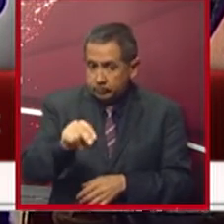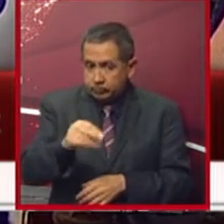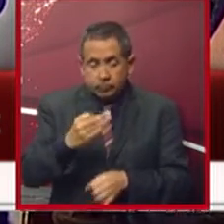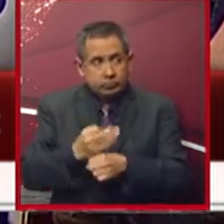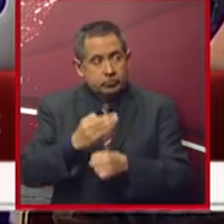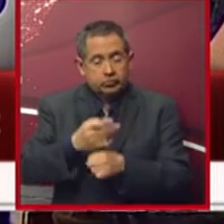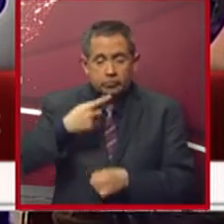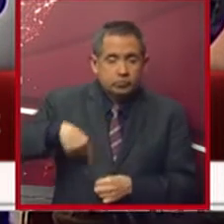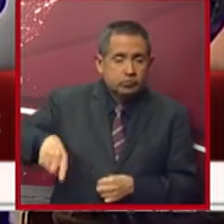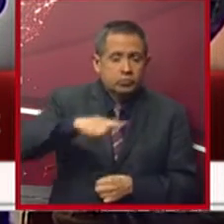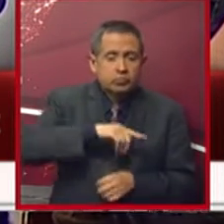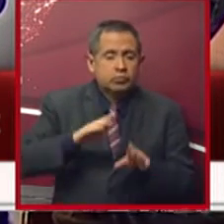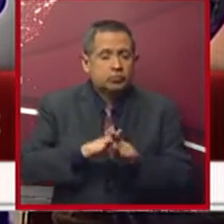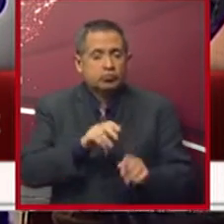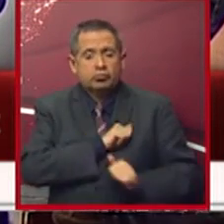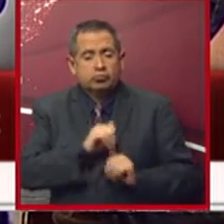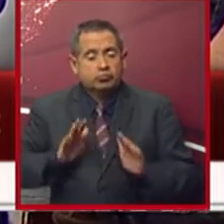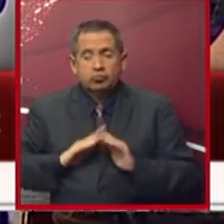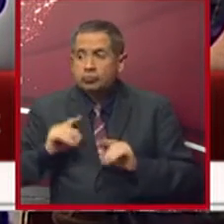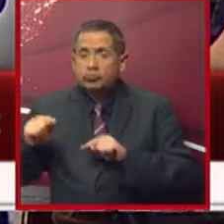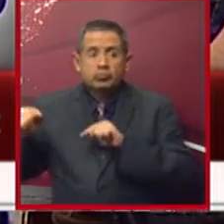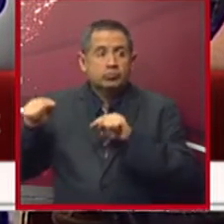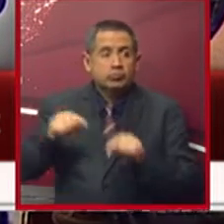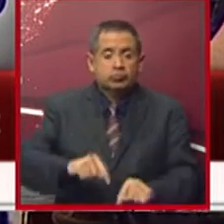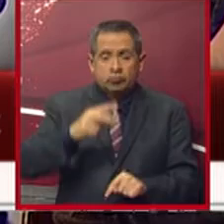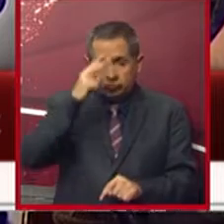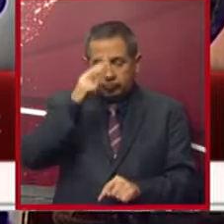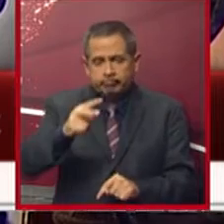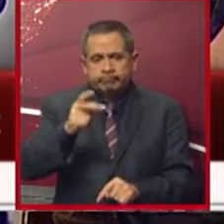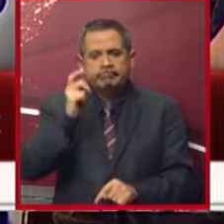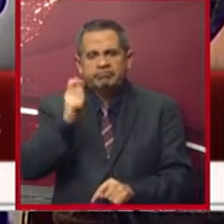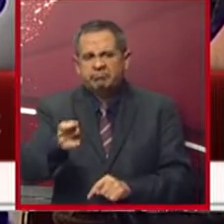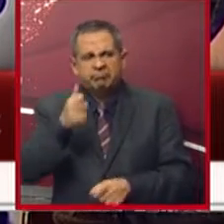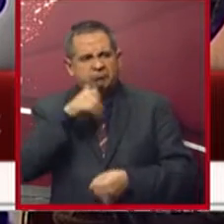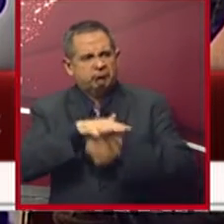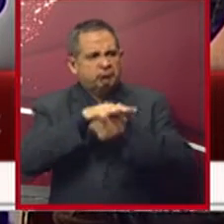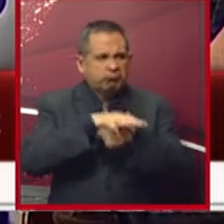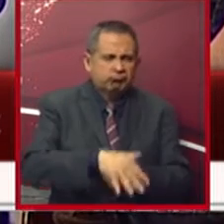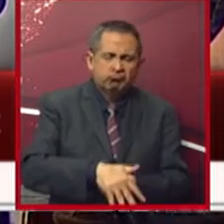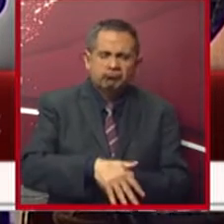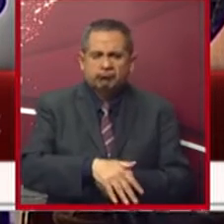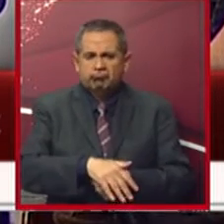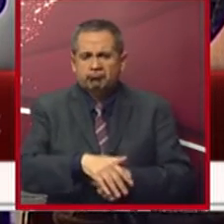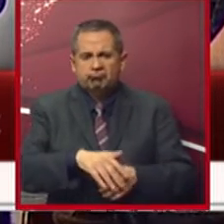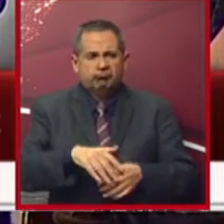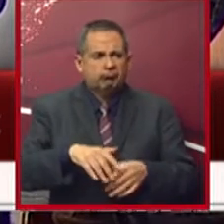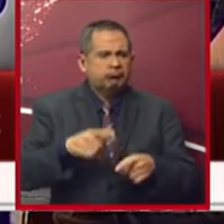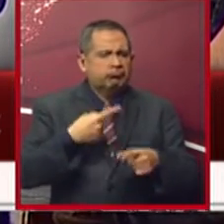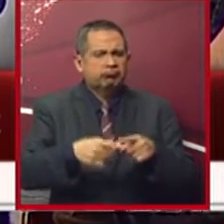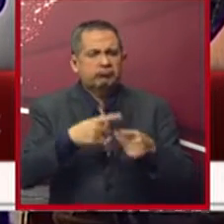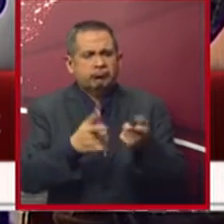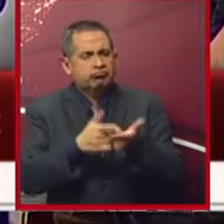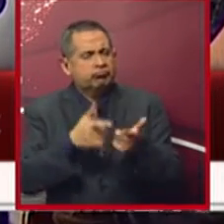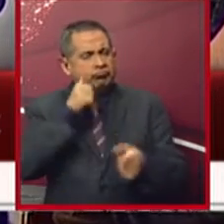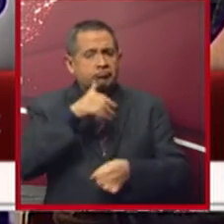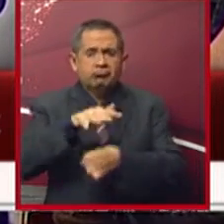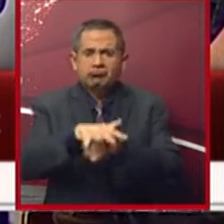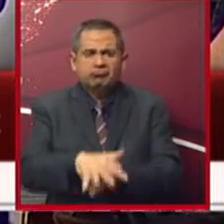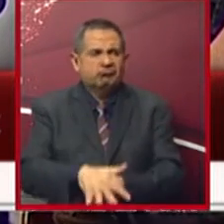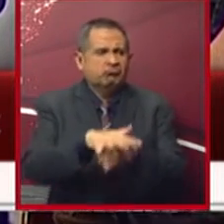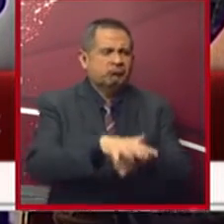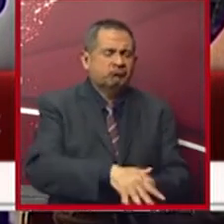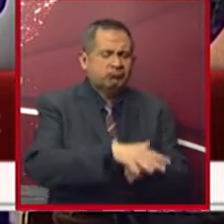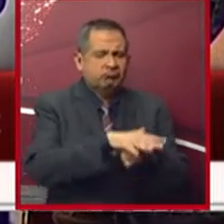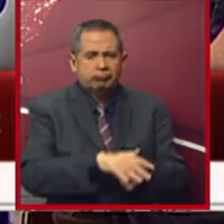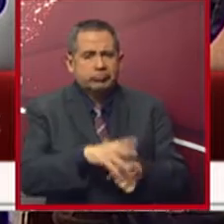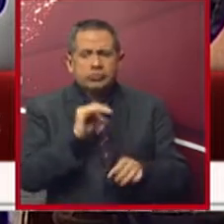aquí, pues el uso del ejército en México en gran medida es para reprimir a distintos sectores del pueblo de nuestro país